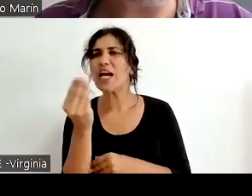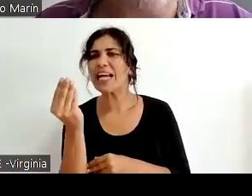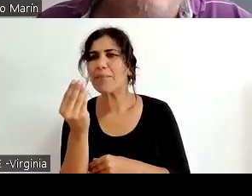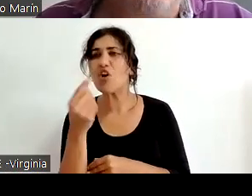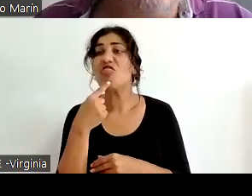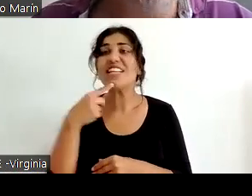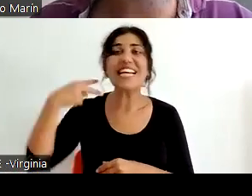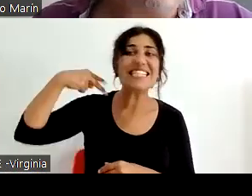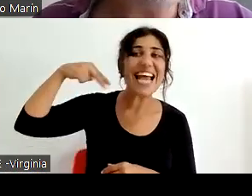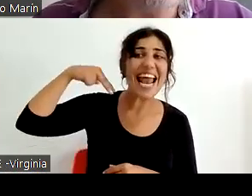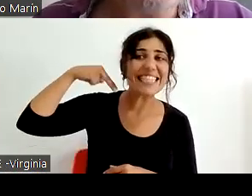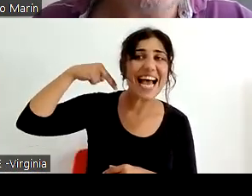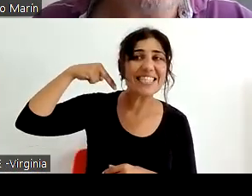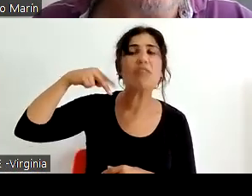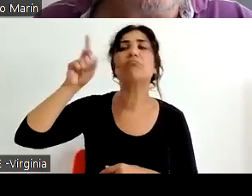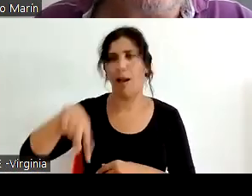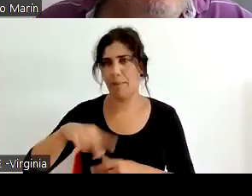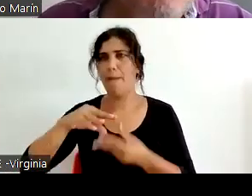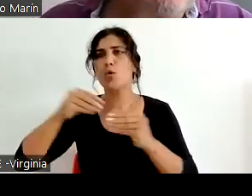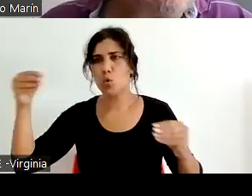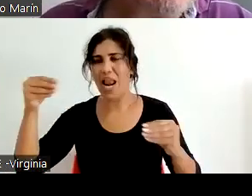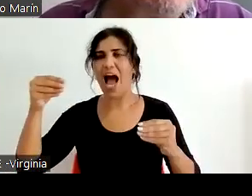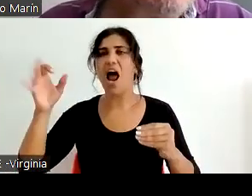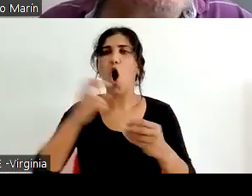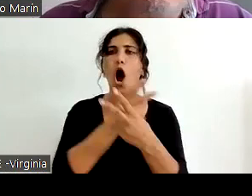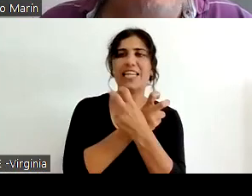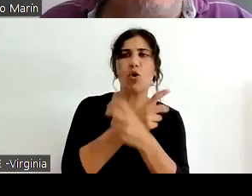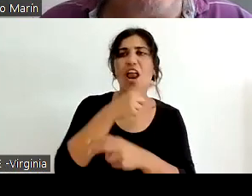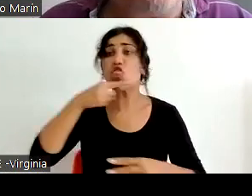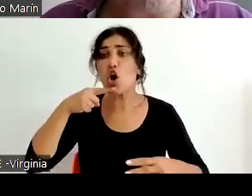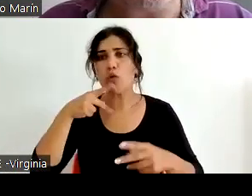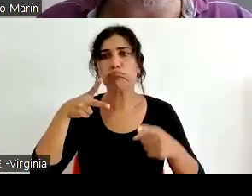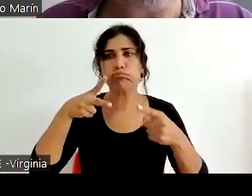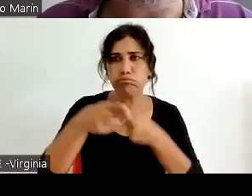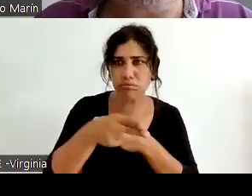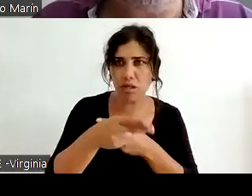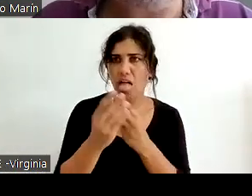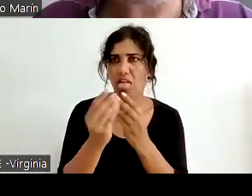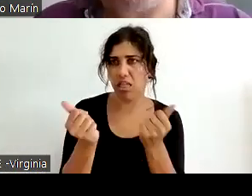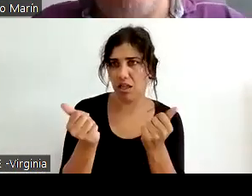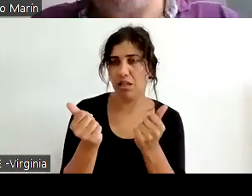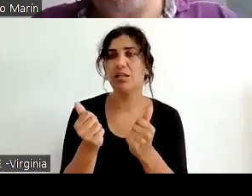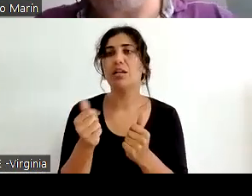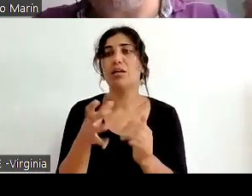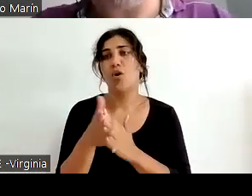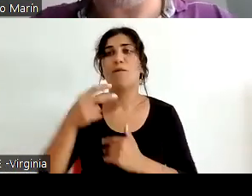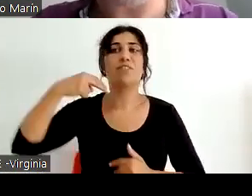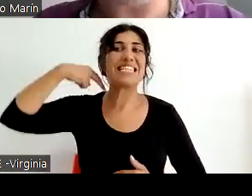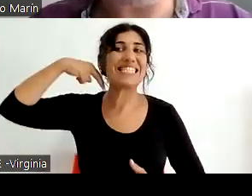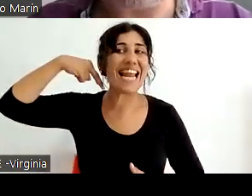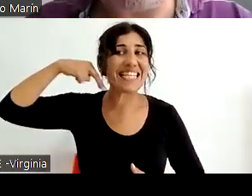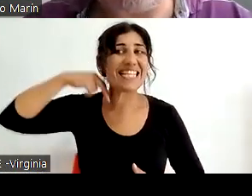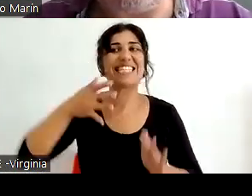articular y muscular. Probablemente, como estamos hablando de cerezas, pensad que son frutos del bosque, son